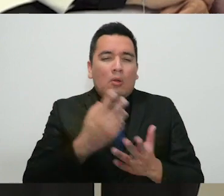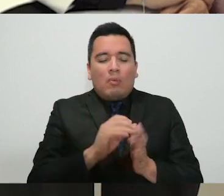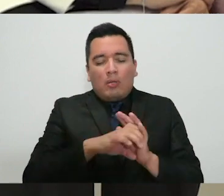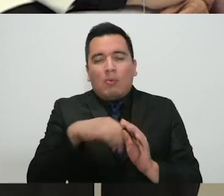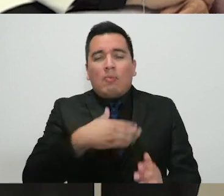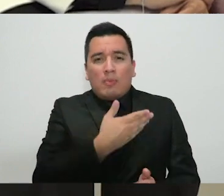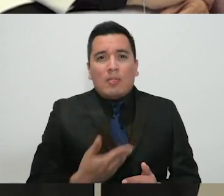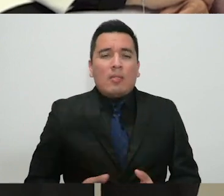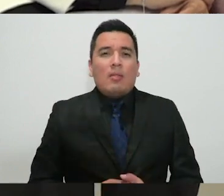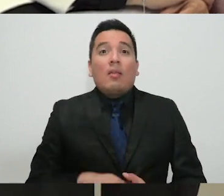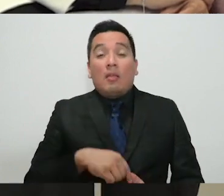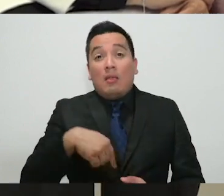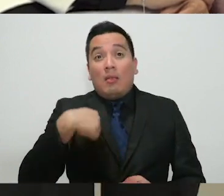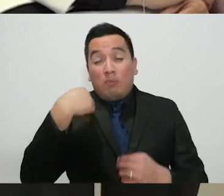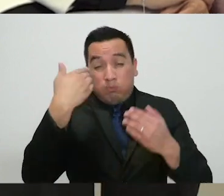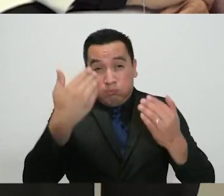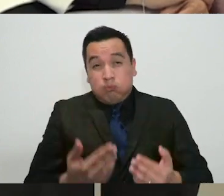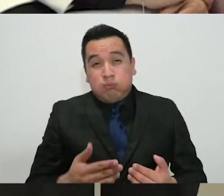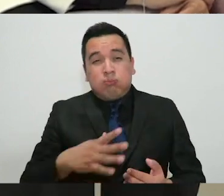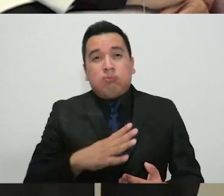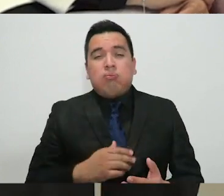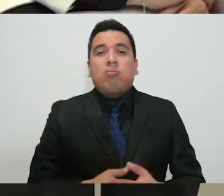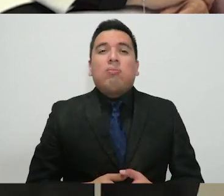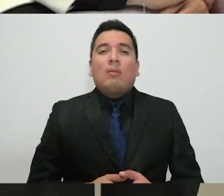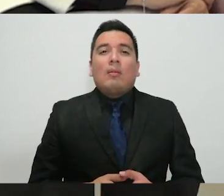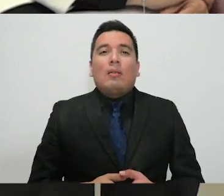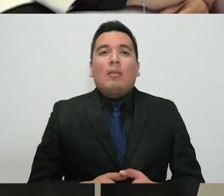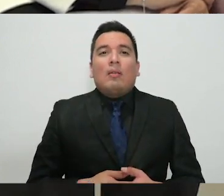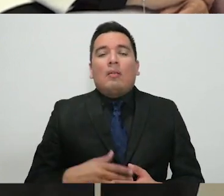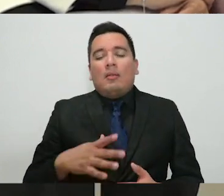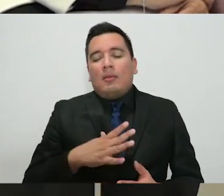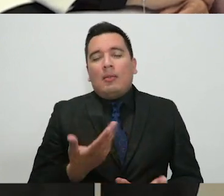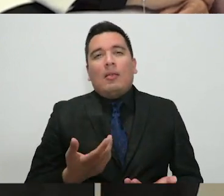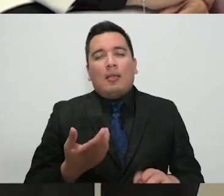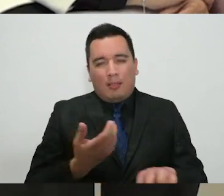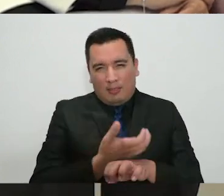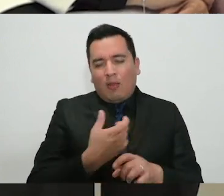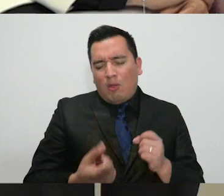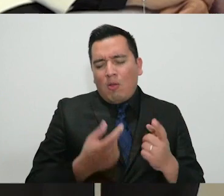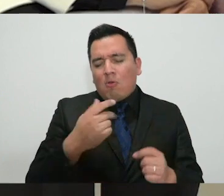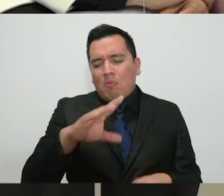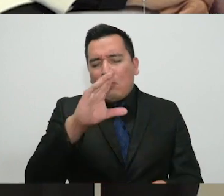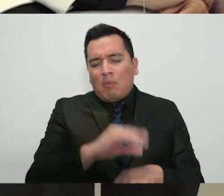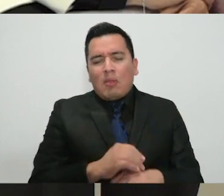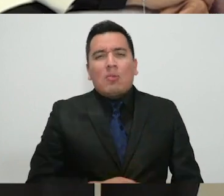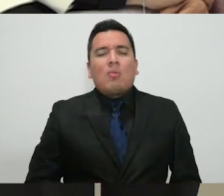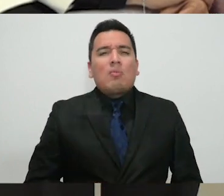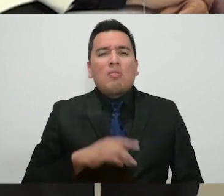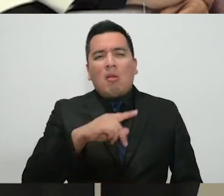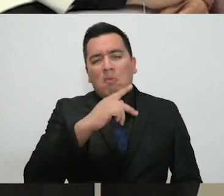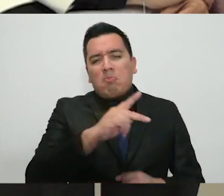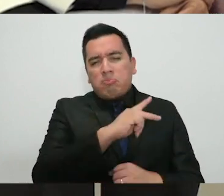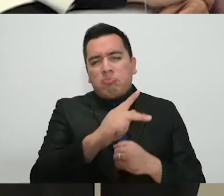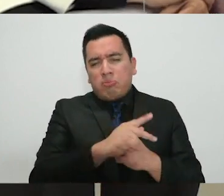en la presidencia de la República, después se fue extendiendo. Hoy hay varios estados que permiten